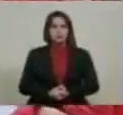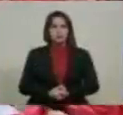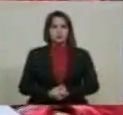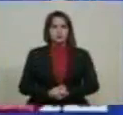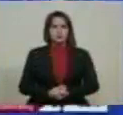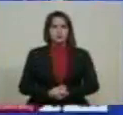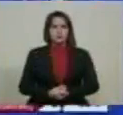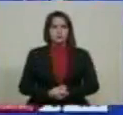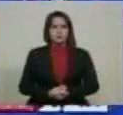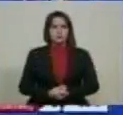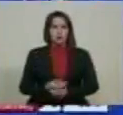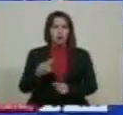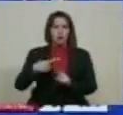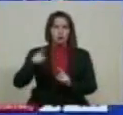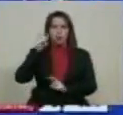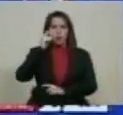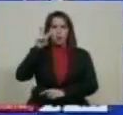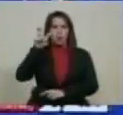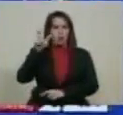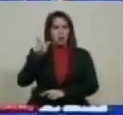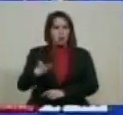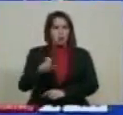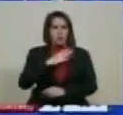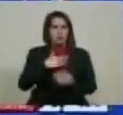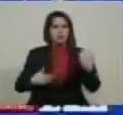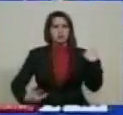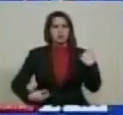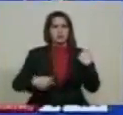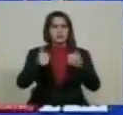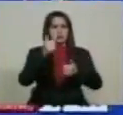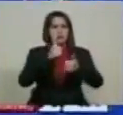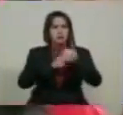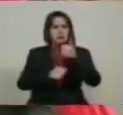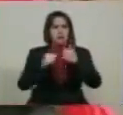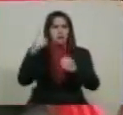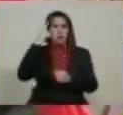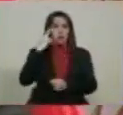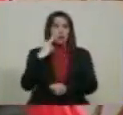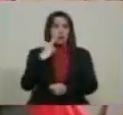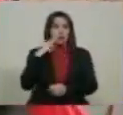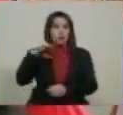Compañero Justo Noguera, vicepresidente territorial de Bolívar.